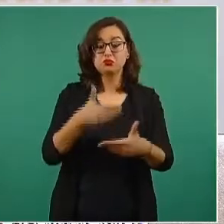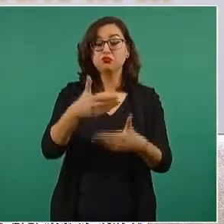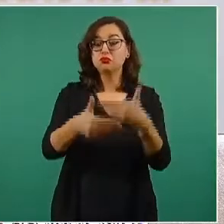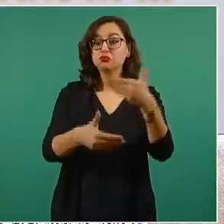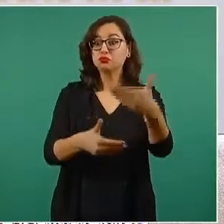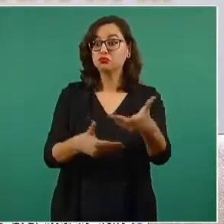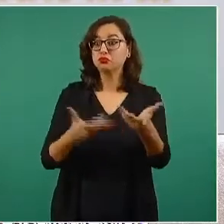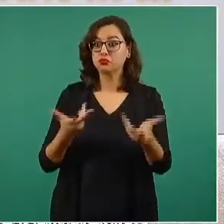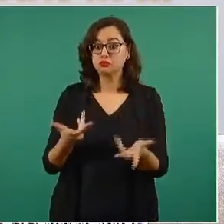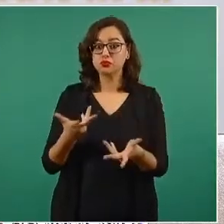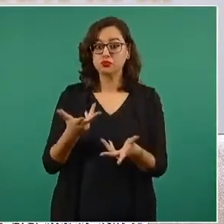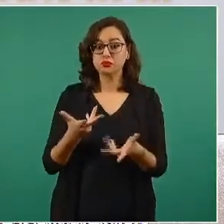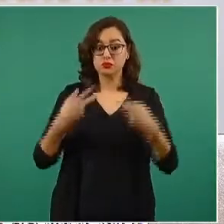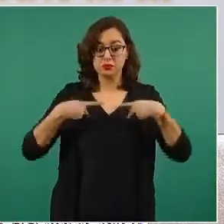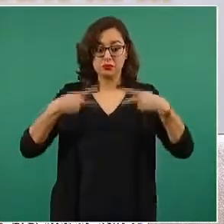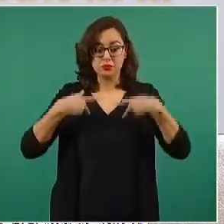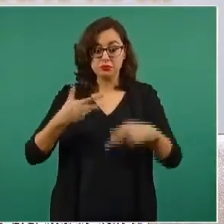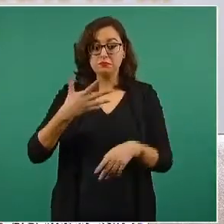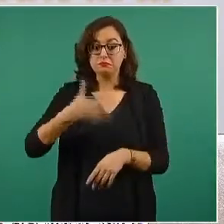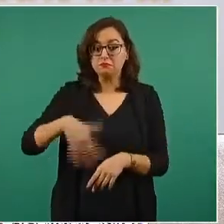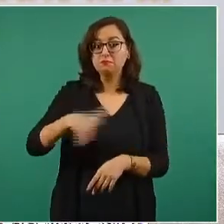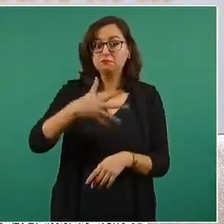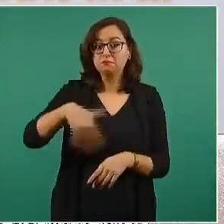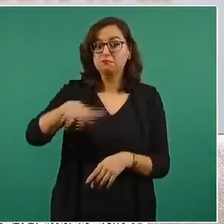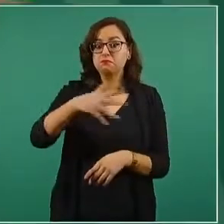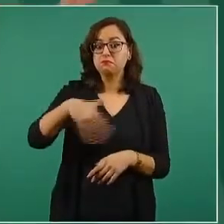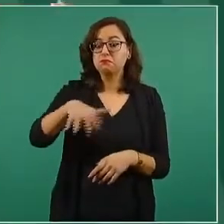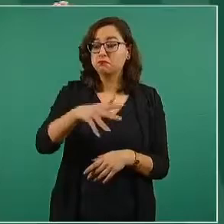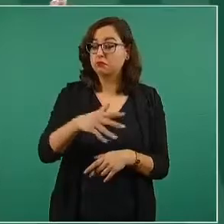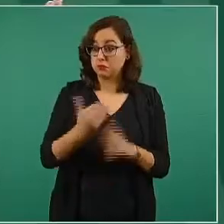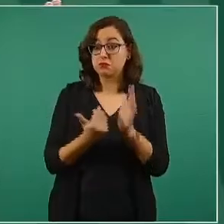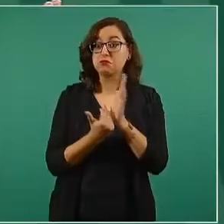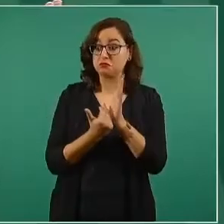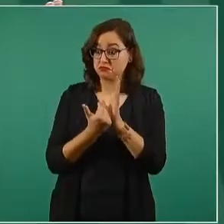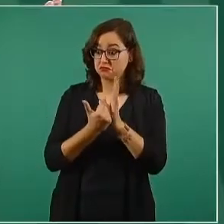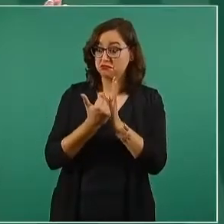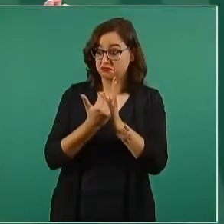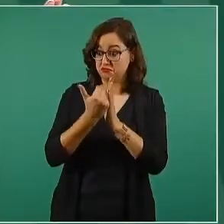ha tenido en la búsqueda de desaparecidos no se había dado nunca,